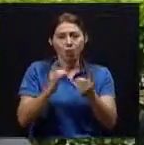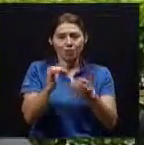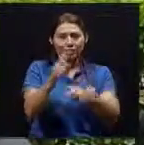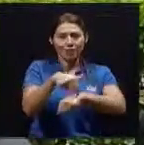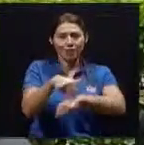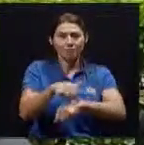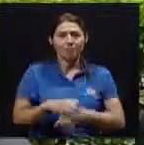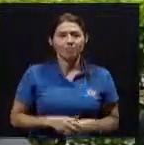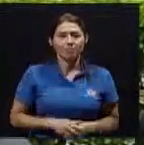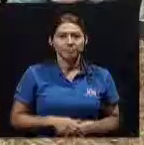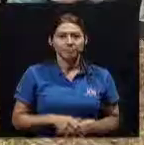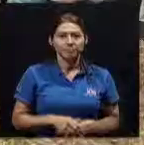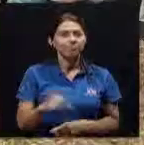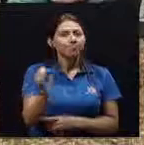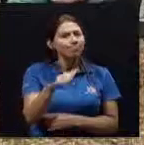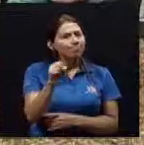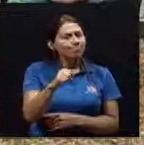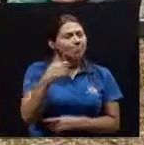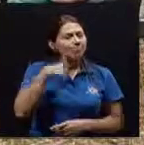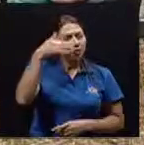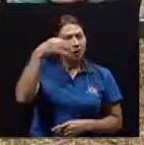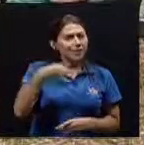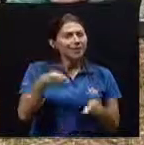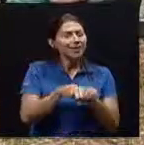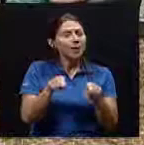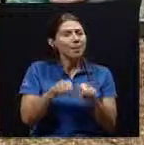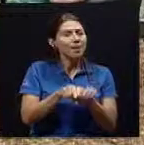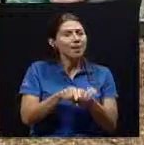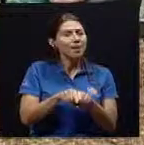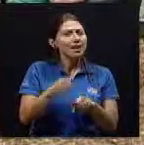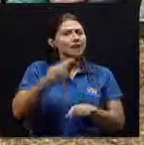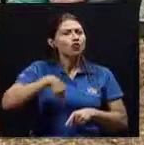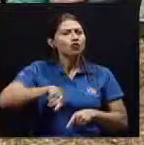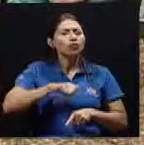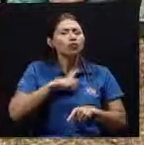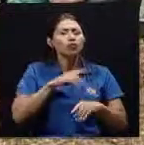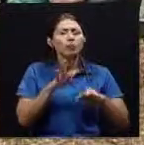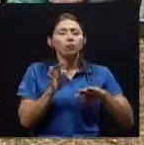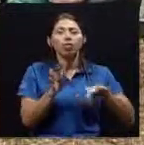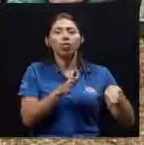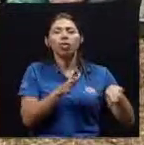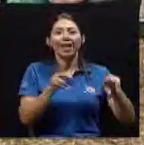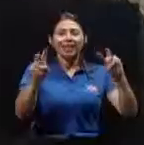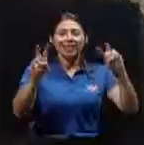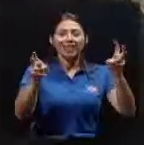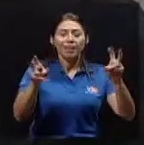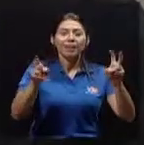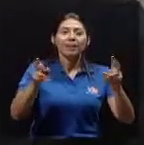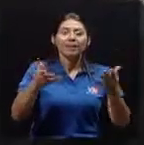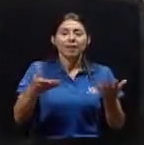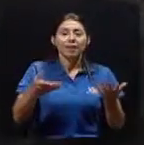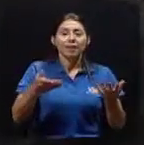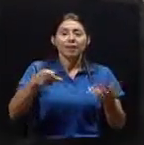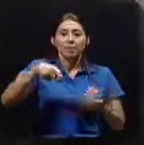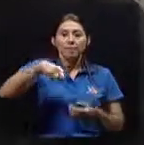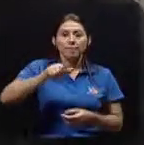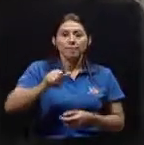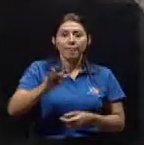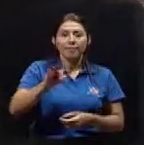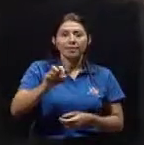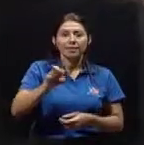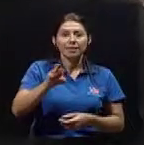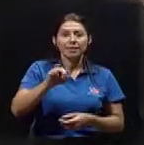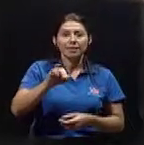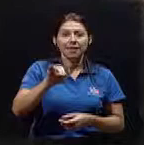etapa. Sí, y claro, y yo creo que también hemos dejado de lado el tema también de las paternidades, ¿verdad?, en adolescentes, porque siempre nos